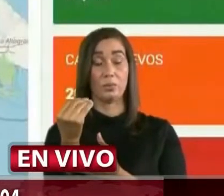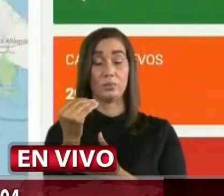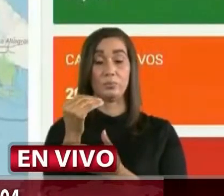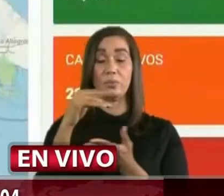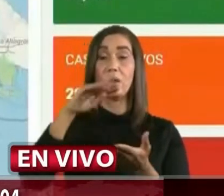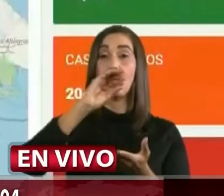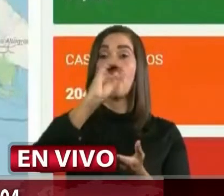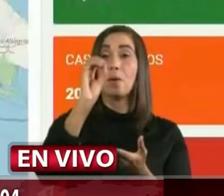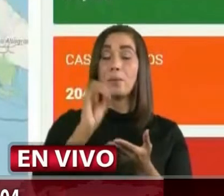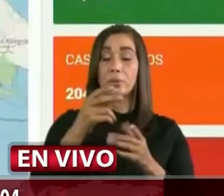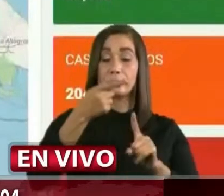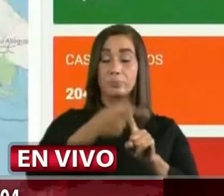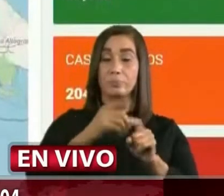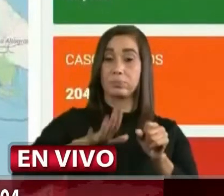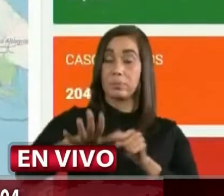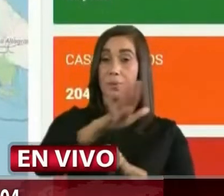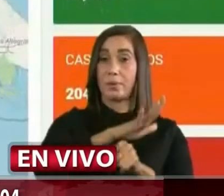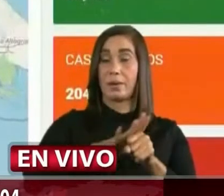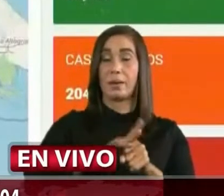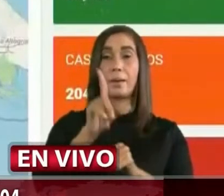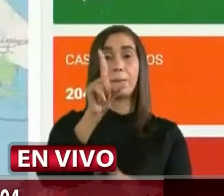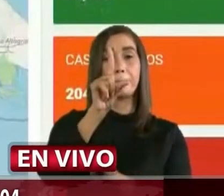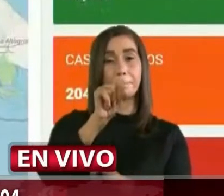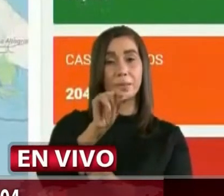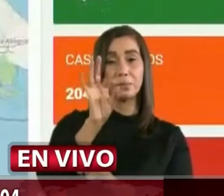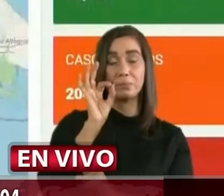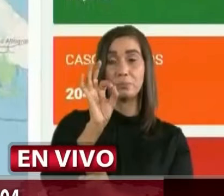de positividad general de